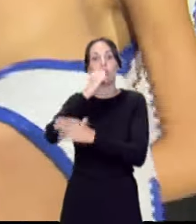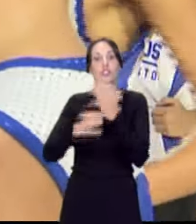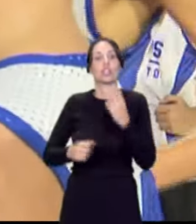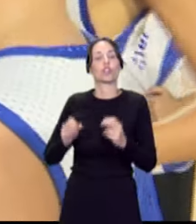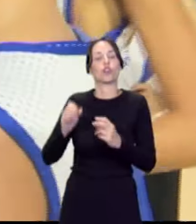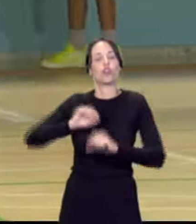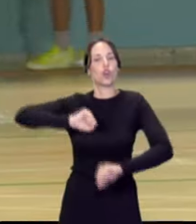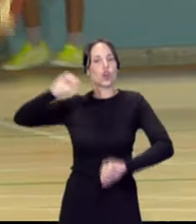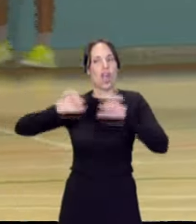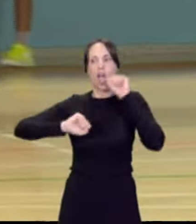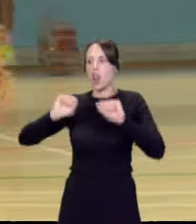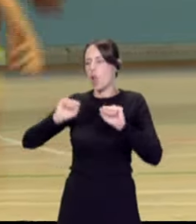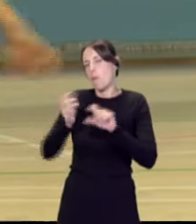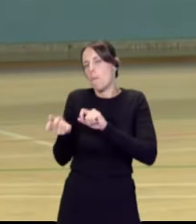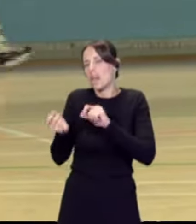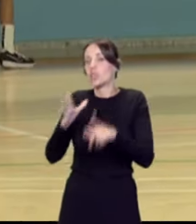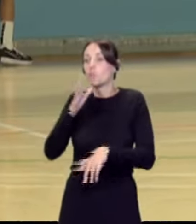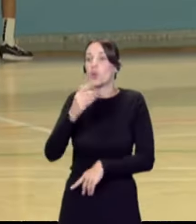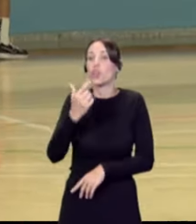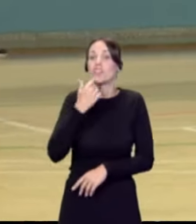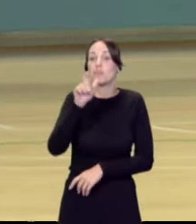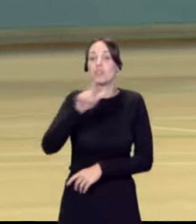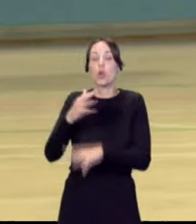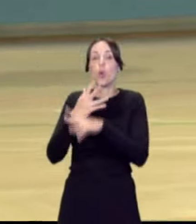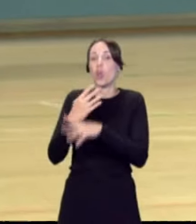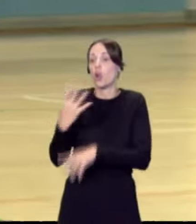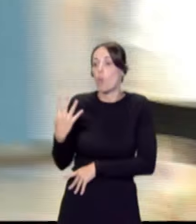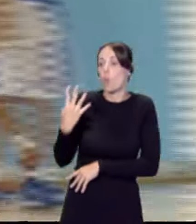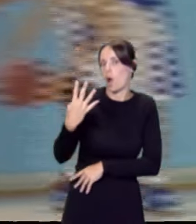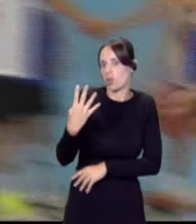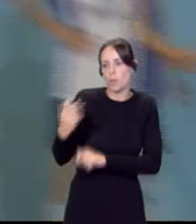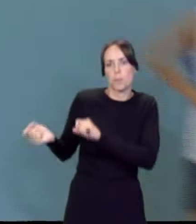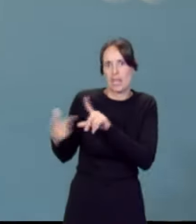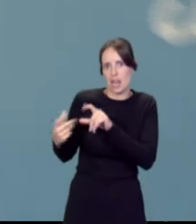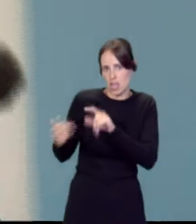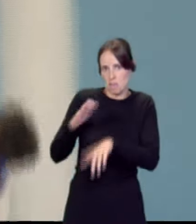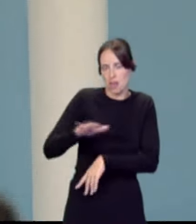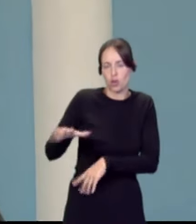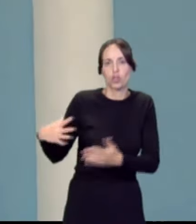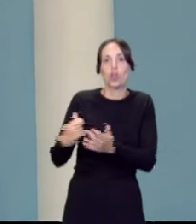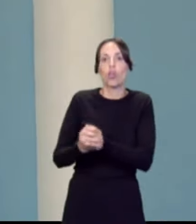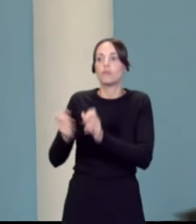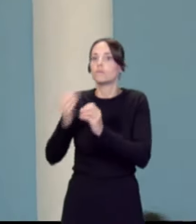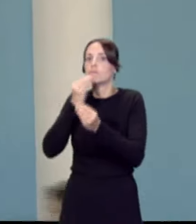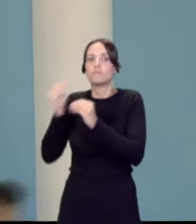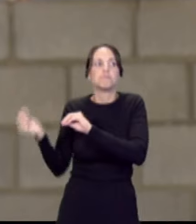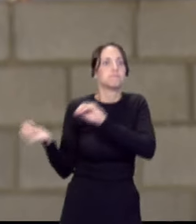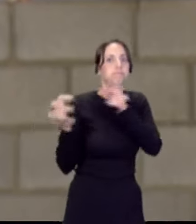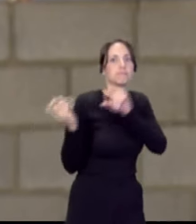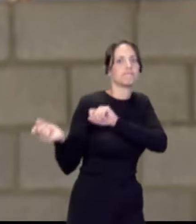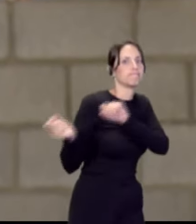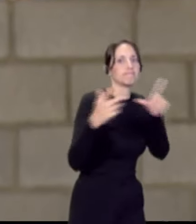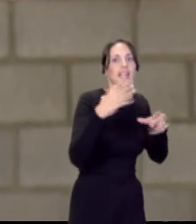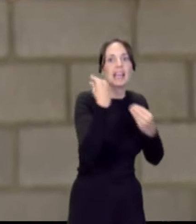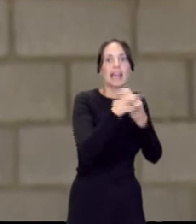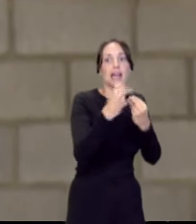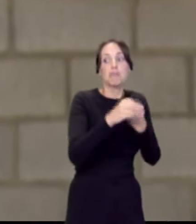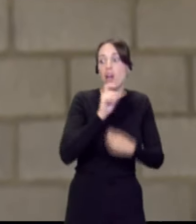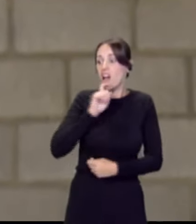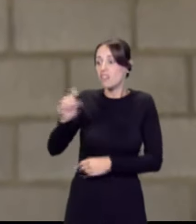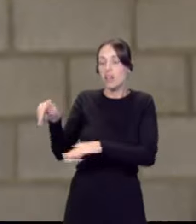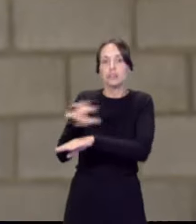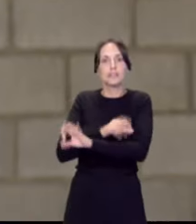Ralejos. Nos cuentan que 4 de sus jugadores, todos menores migrantes, han sido trasladados a Gran Canaria sin previo aviso. Habían